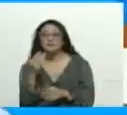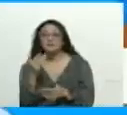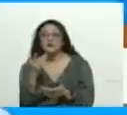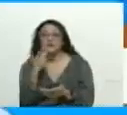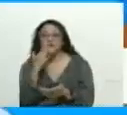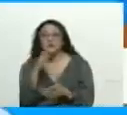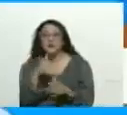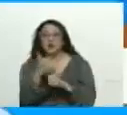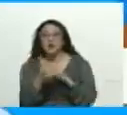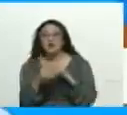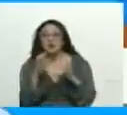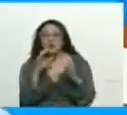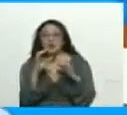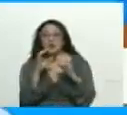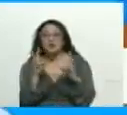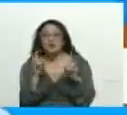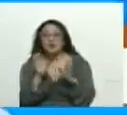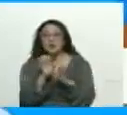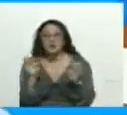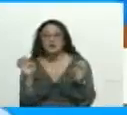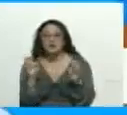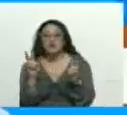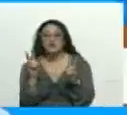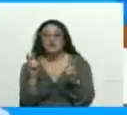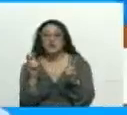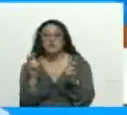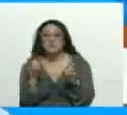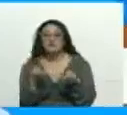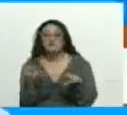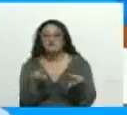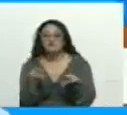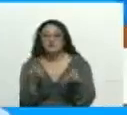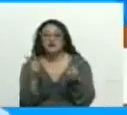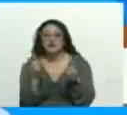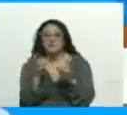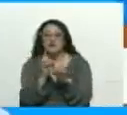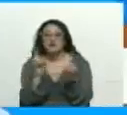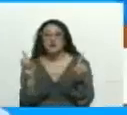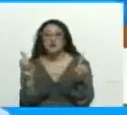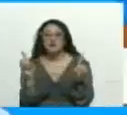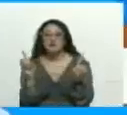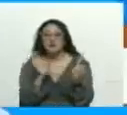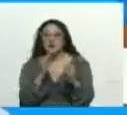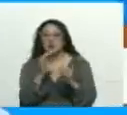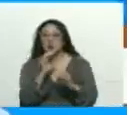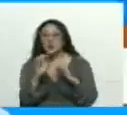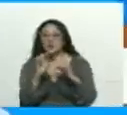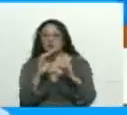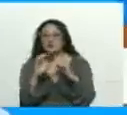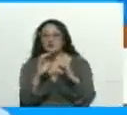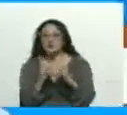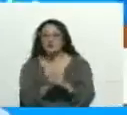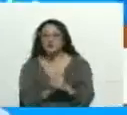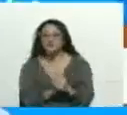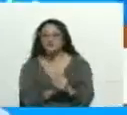de comunicación en términos de Educación en términos de legislación en términos de democratización de la comunicación